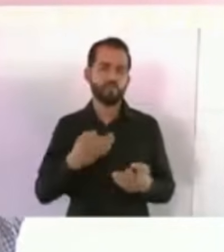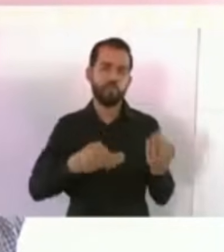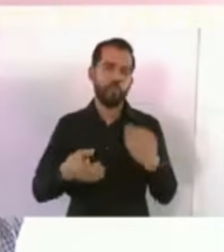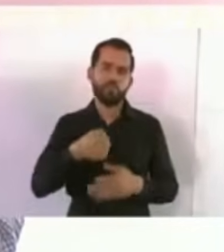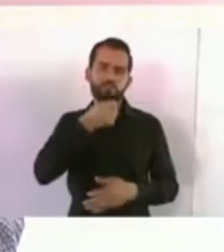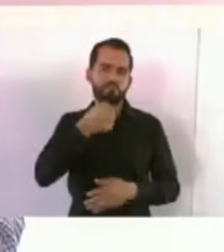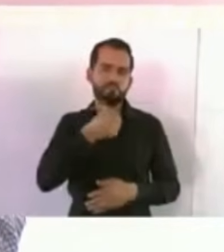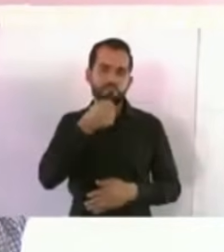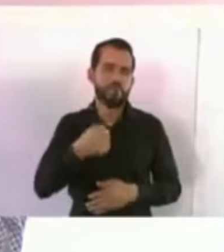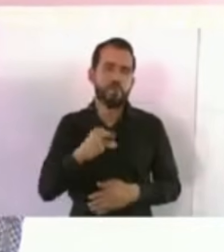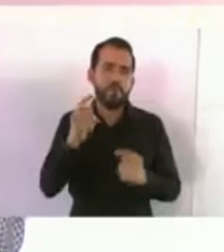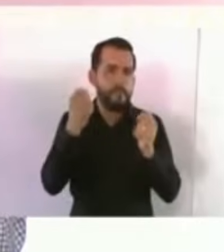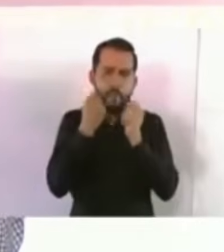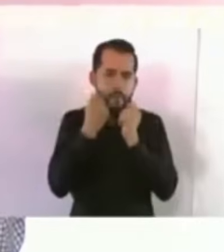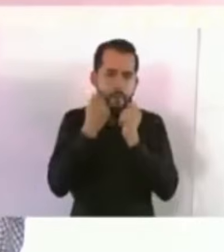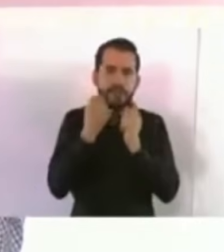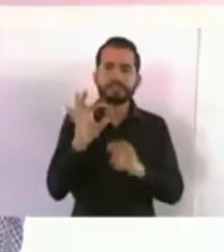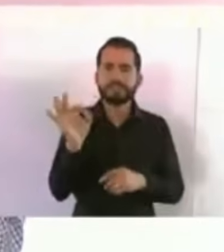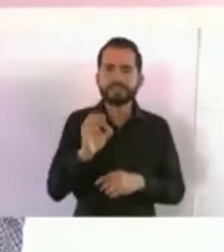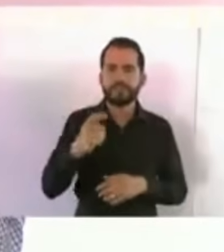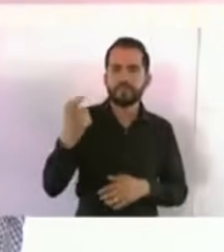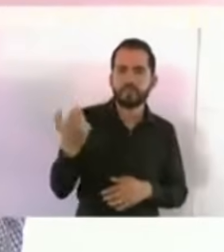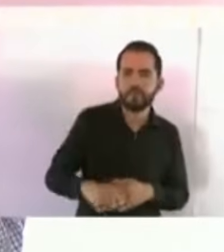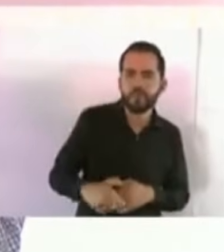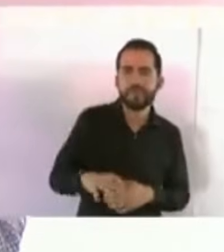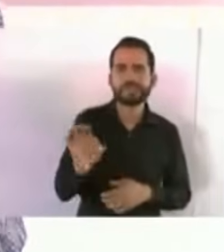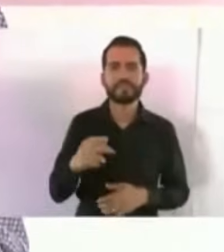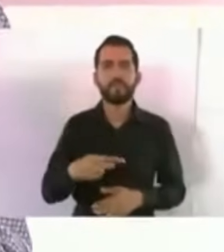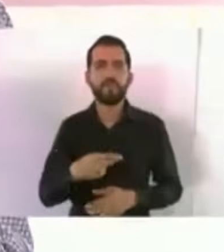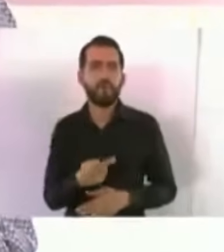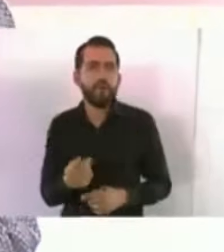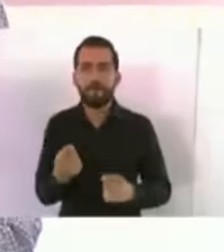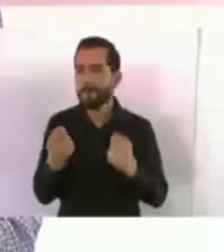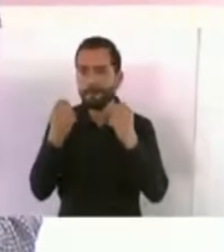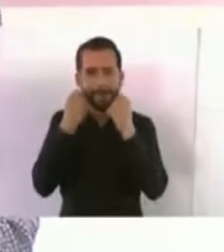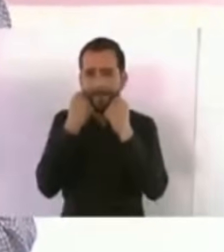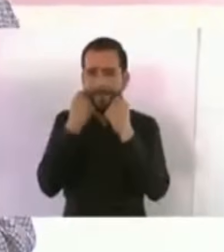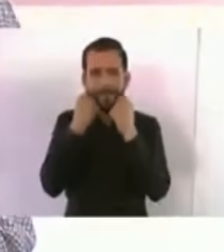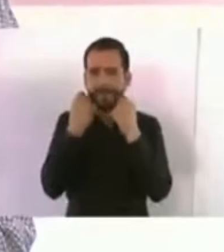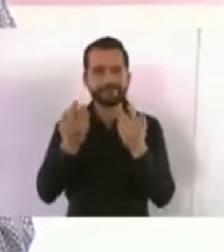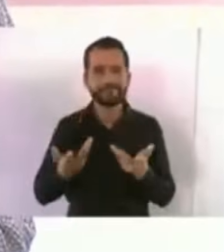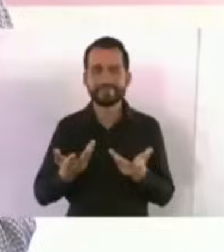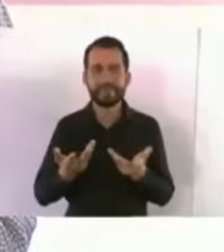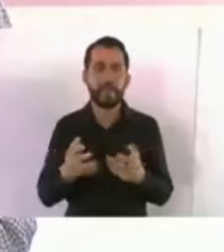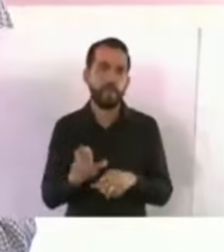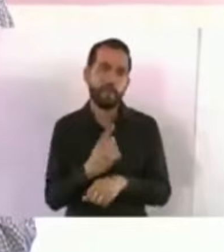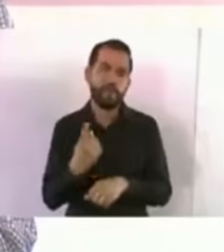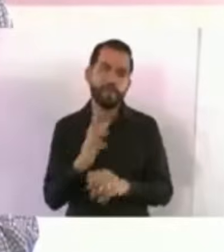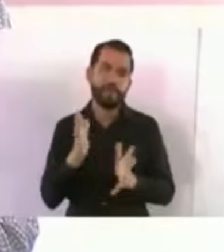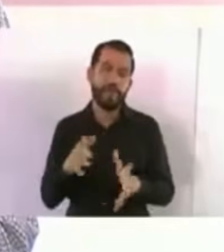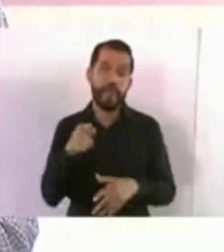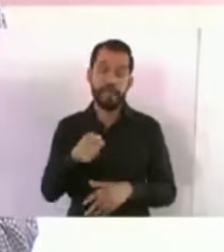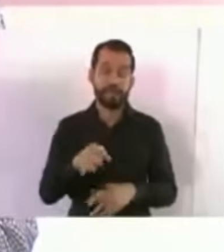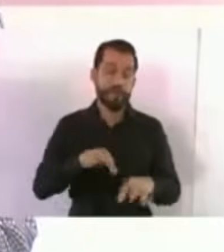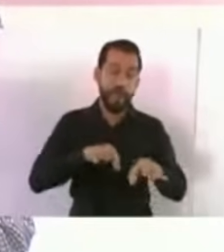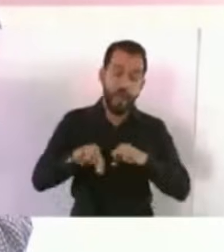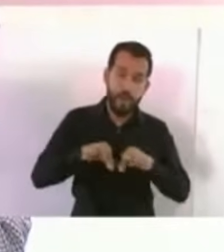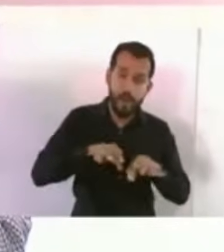mayores, ricos o pobres. Porque es una recompensa al que ya trabajó, contribuyó,